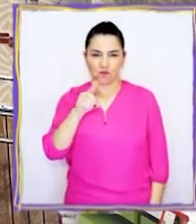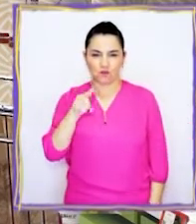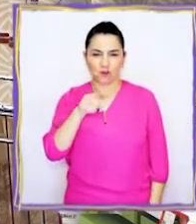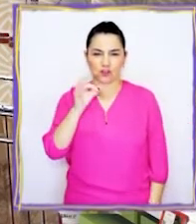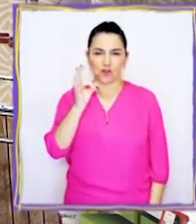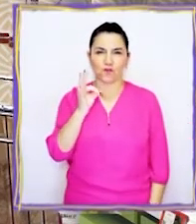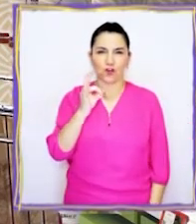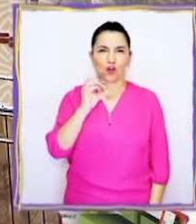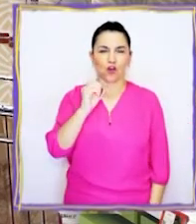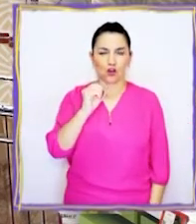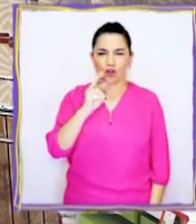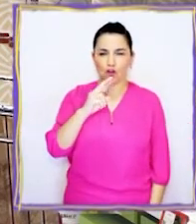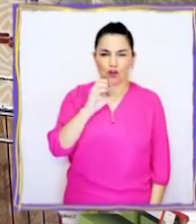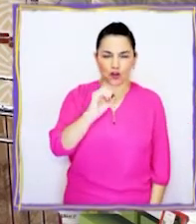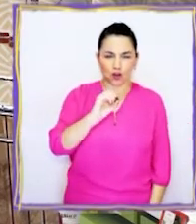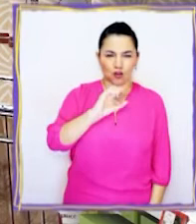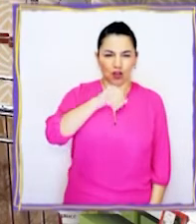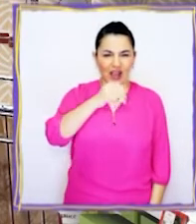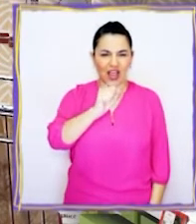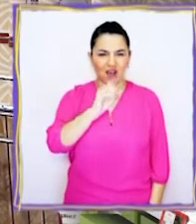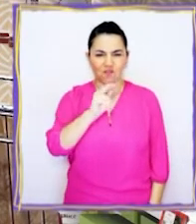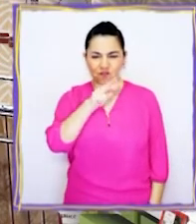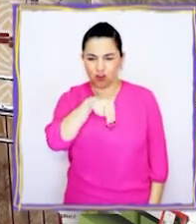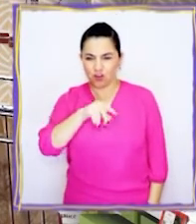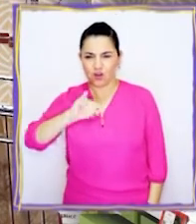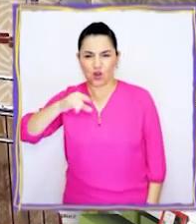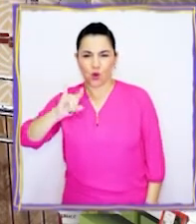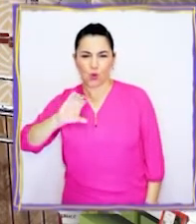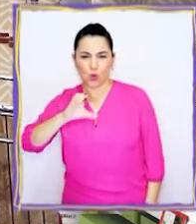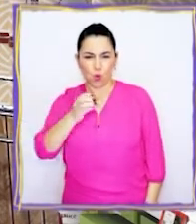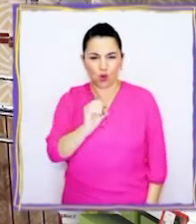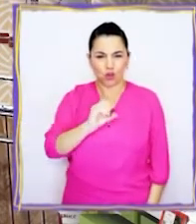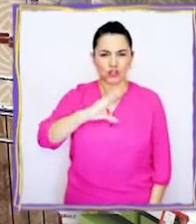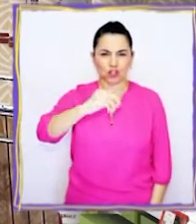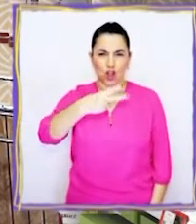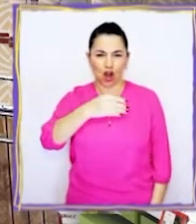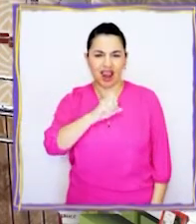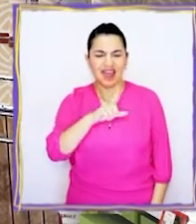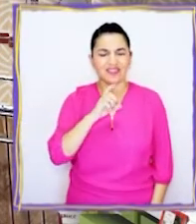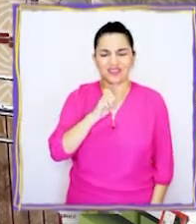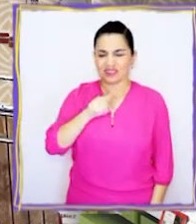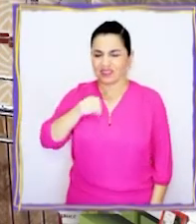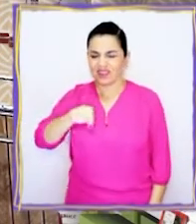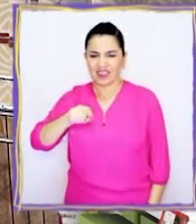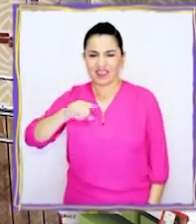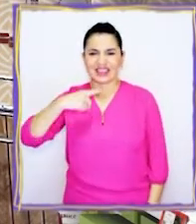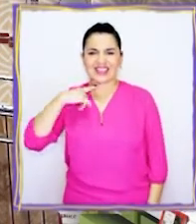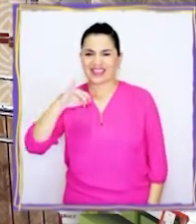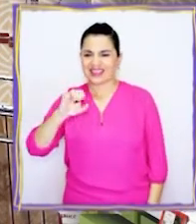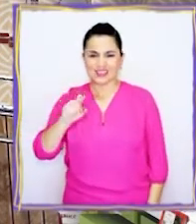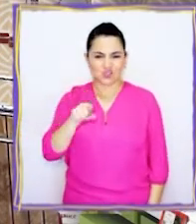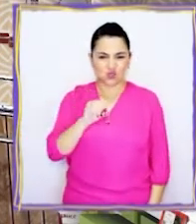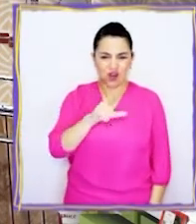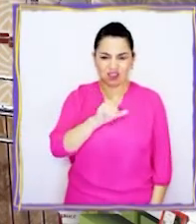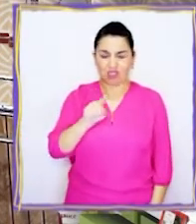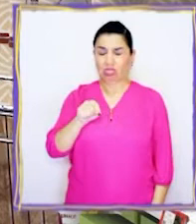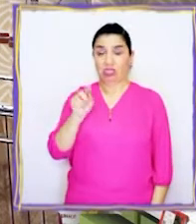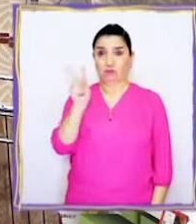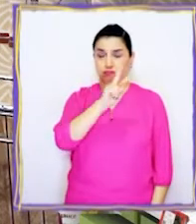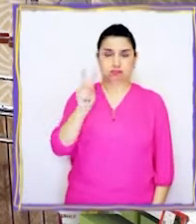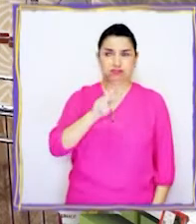Fósforos, jabón, jugo, galletas, chocolate, queso, leche. No entiendo